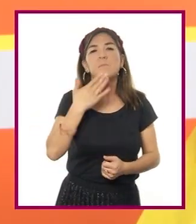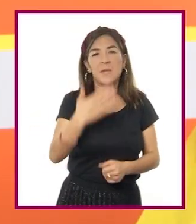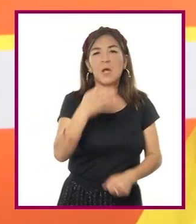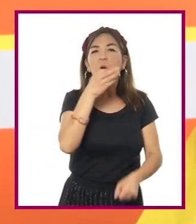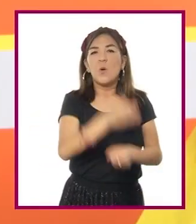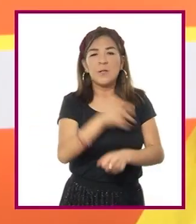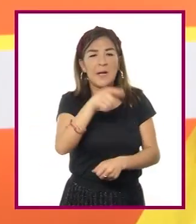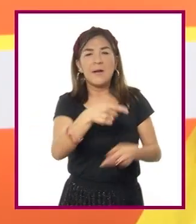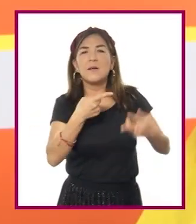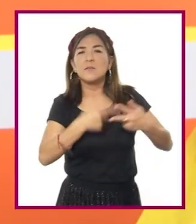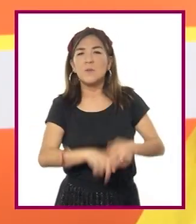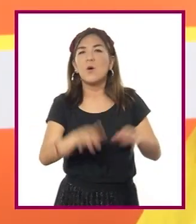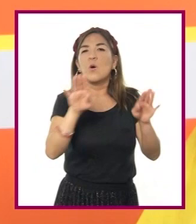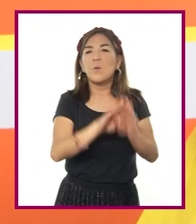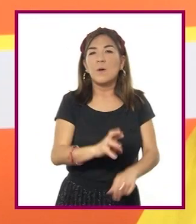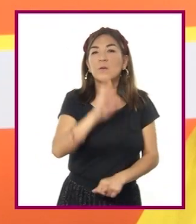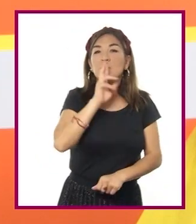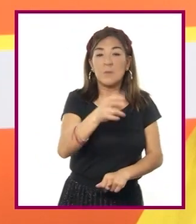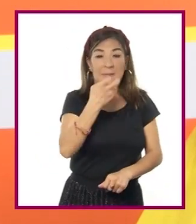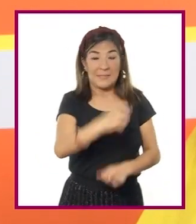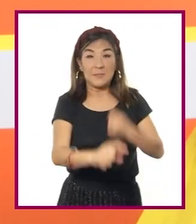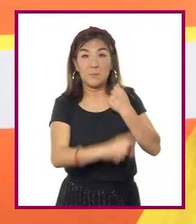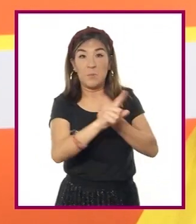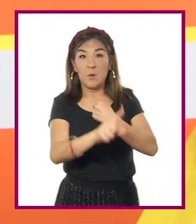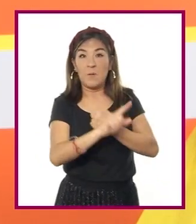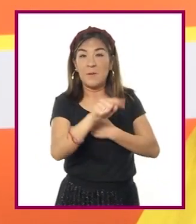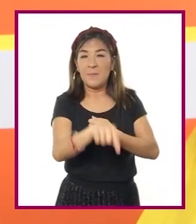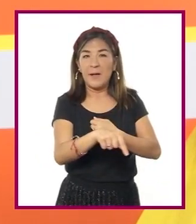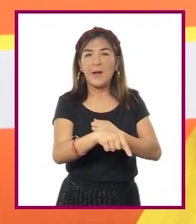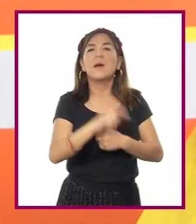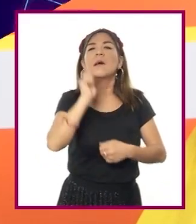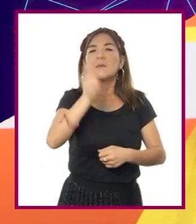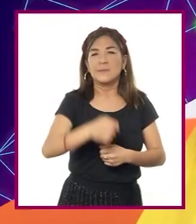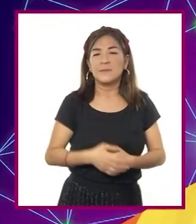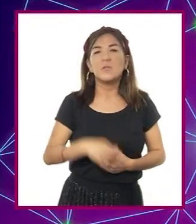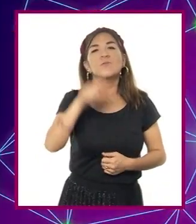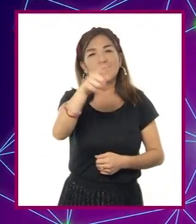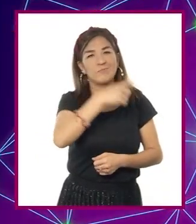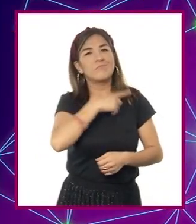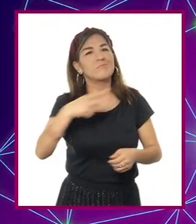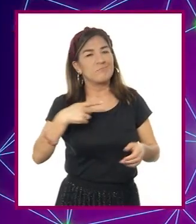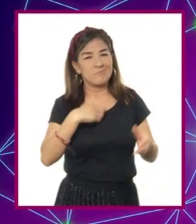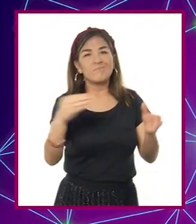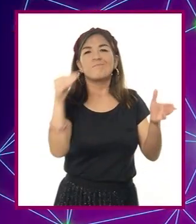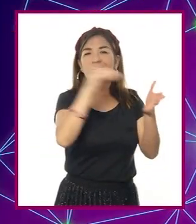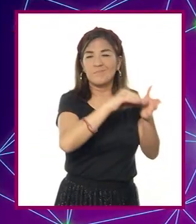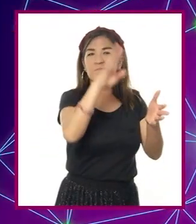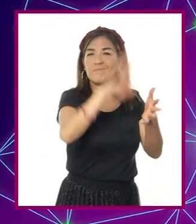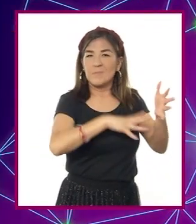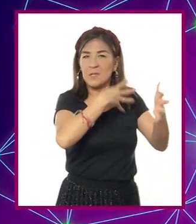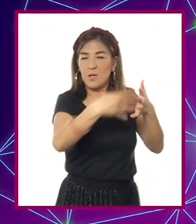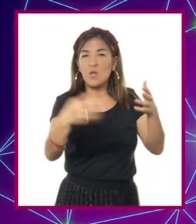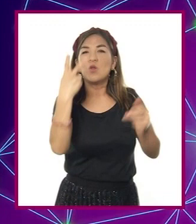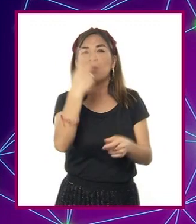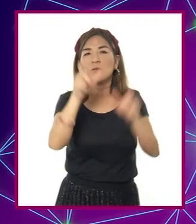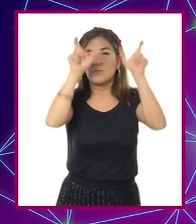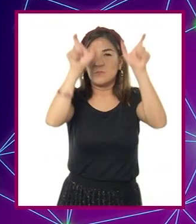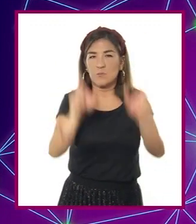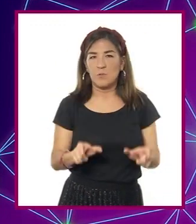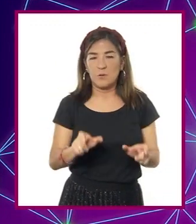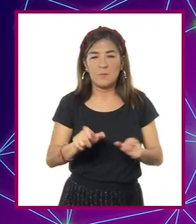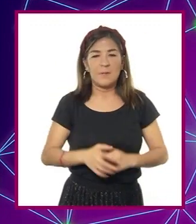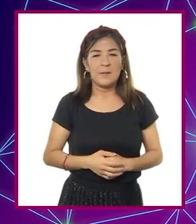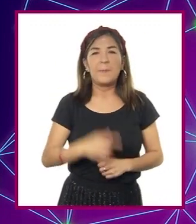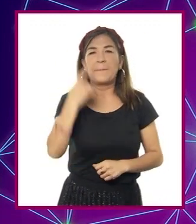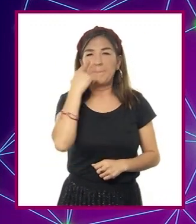manera de iniciar a dar solución a esta situación es elaborar un registro tabular con 2 columnas.